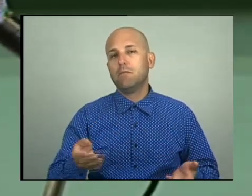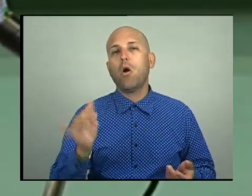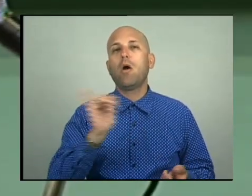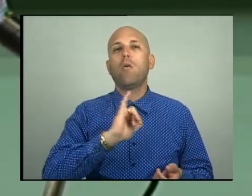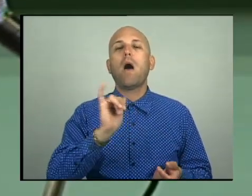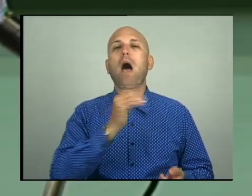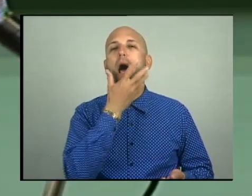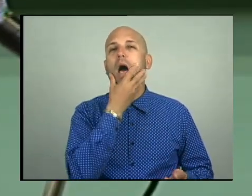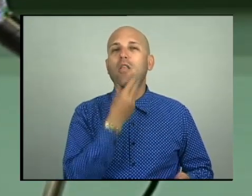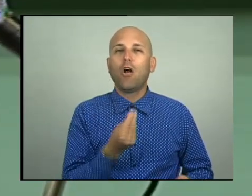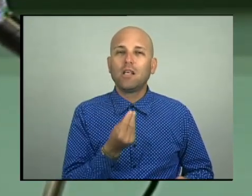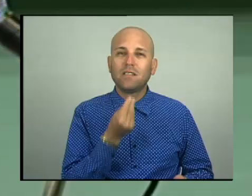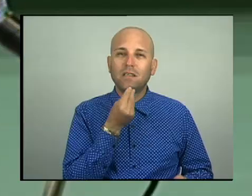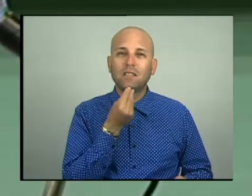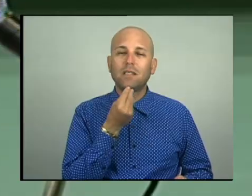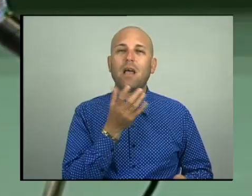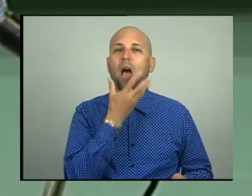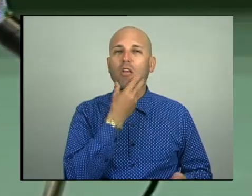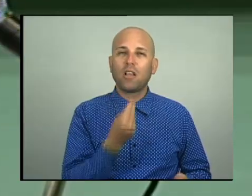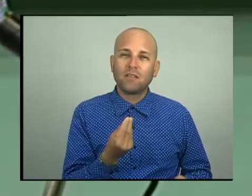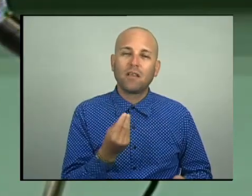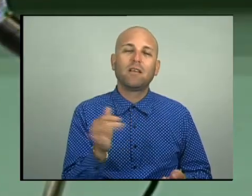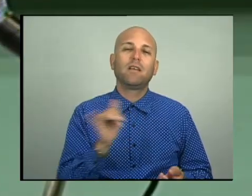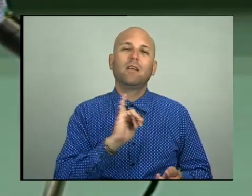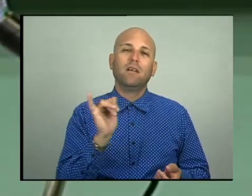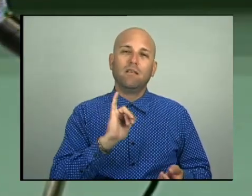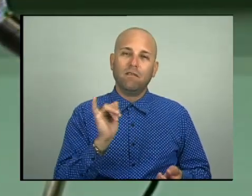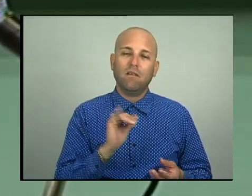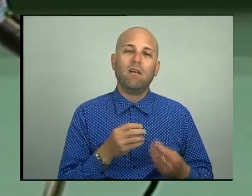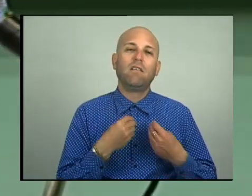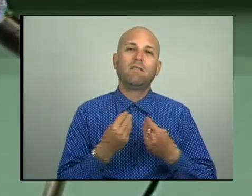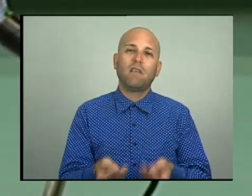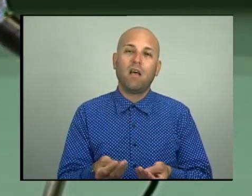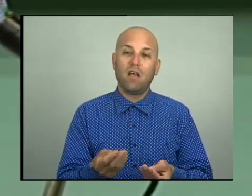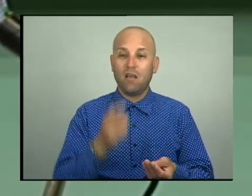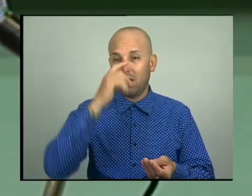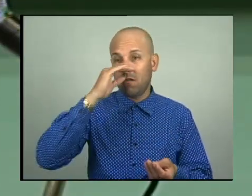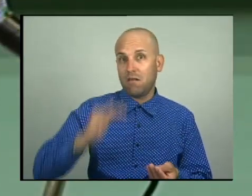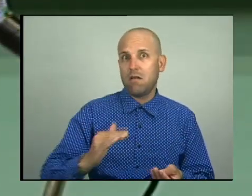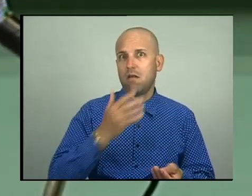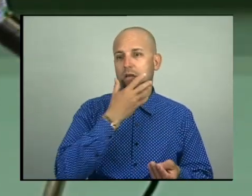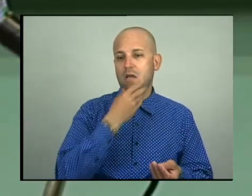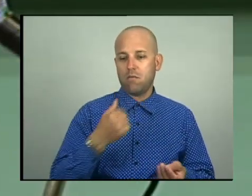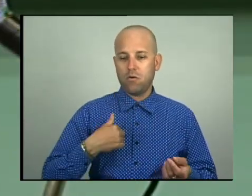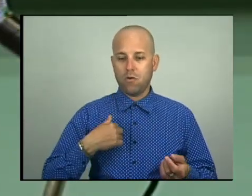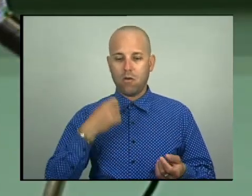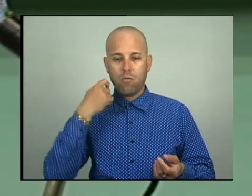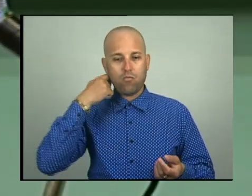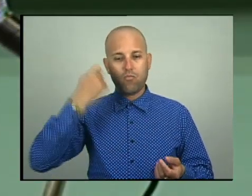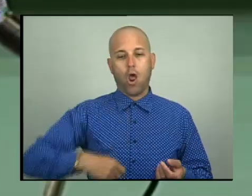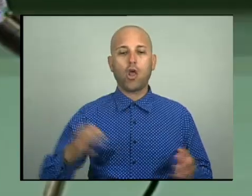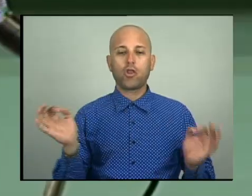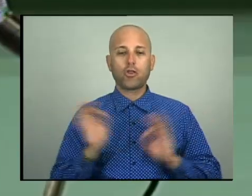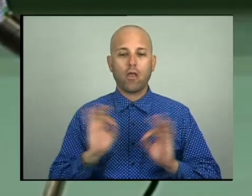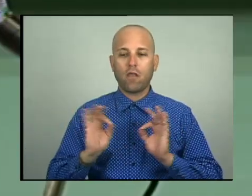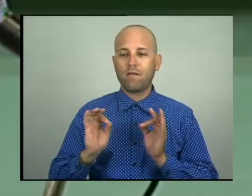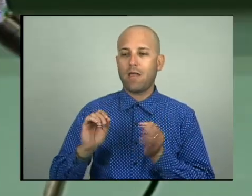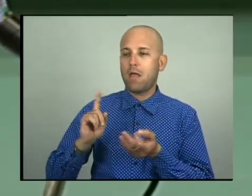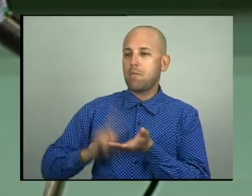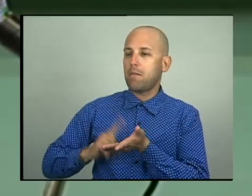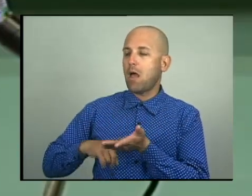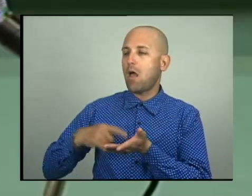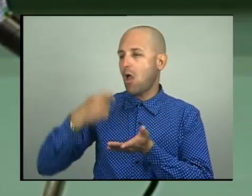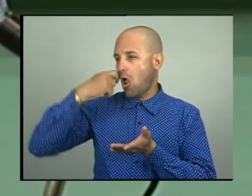igual que el embarazo en la adolescencia. El embarazo en la adolescencia también favorece la aparición de cardiopatía. porque el desarrollo propio de la adolescencia